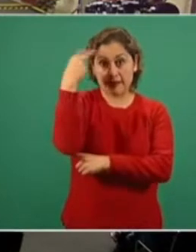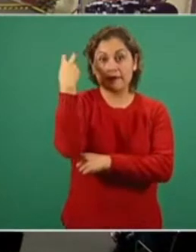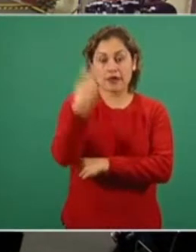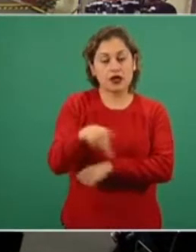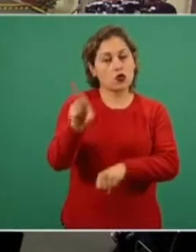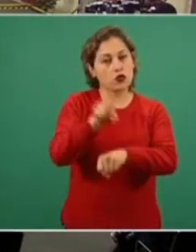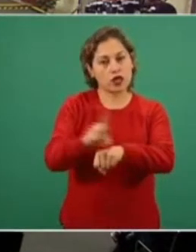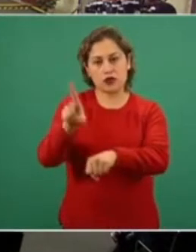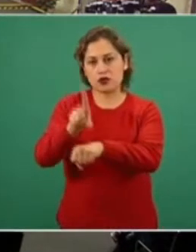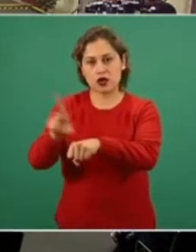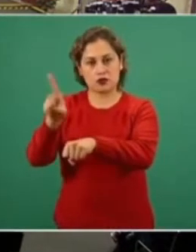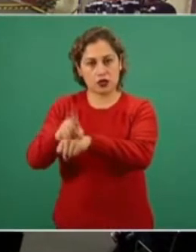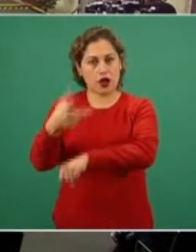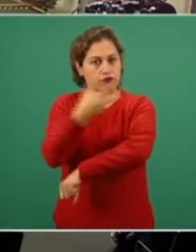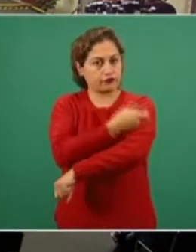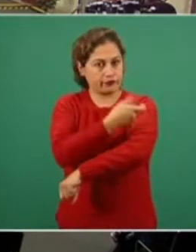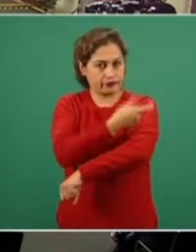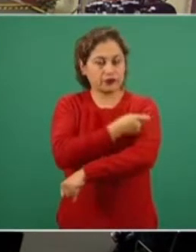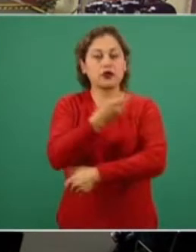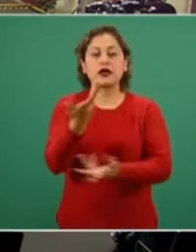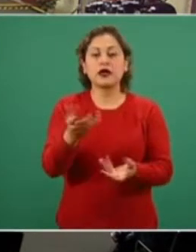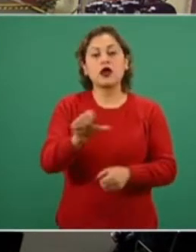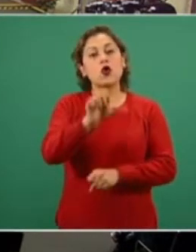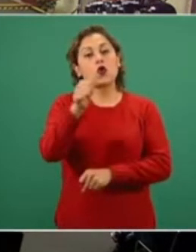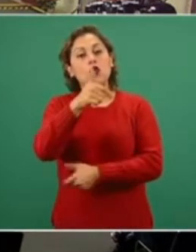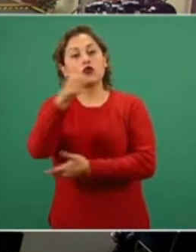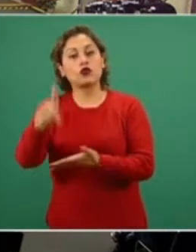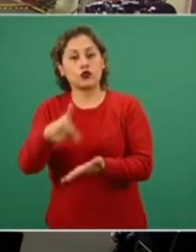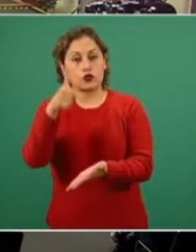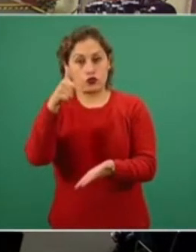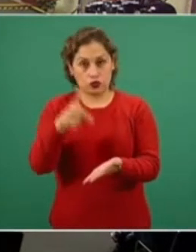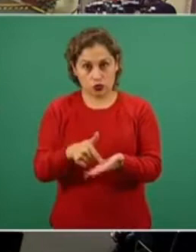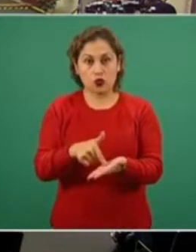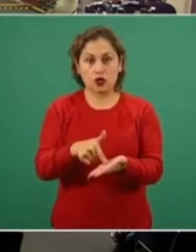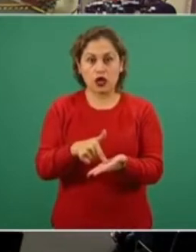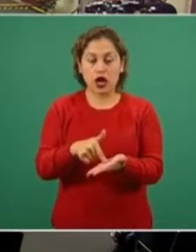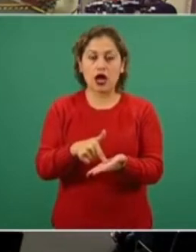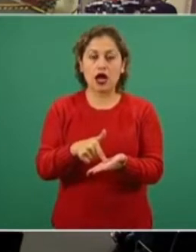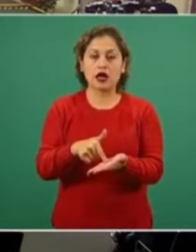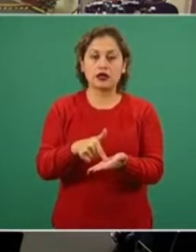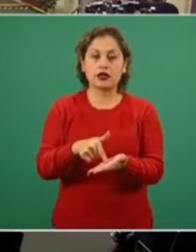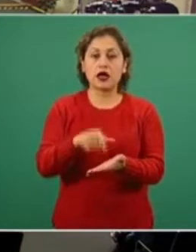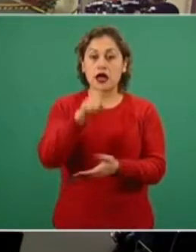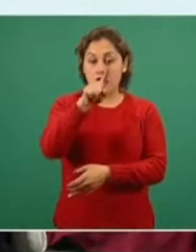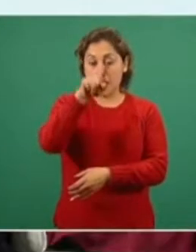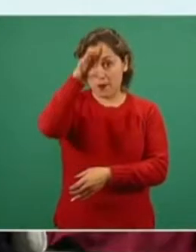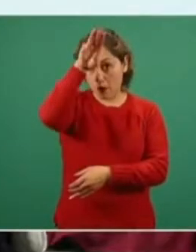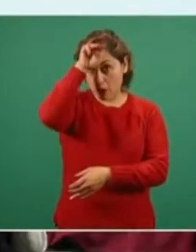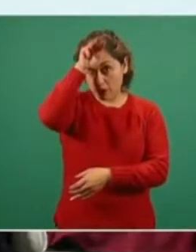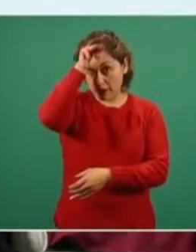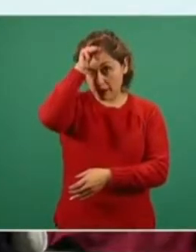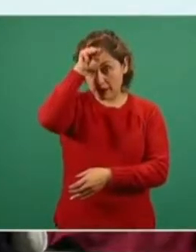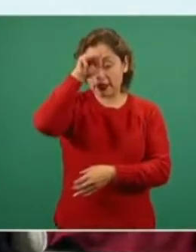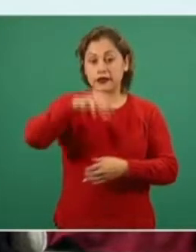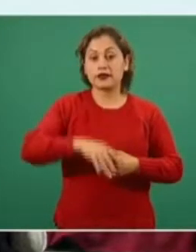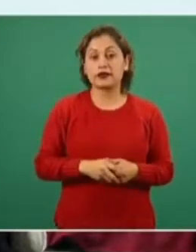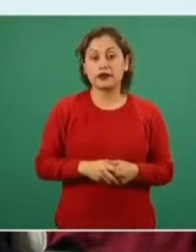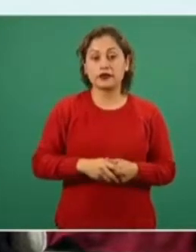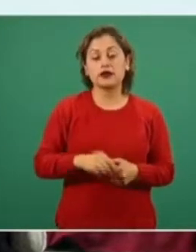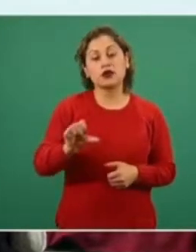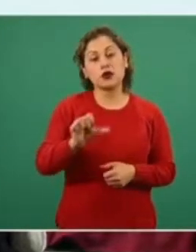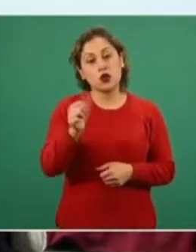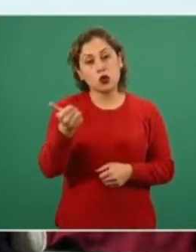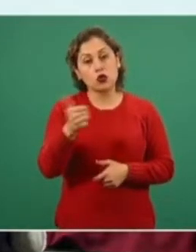los días. Y también tenemos un sitio más, hubo una pequeña aplicación en Monterrey y después un sitio más